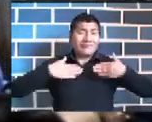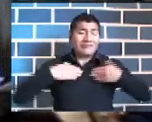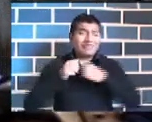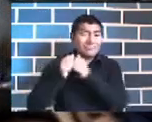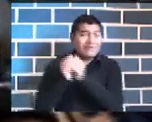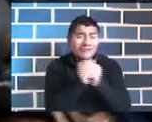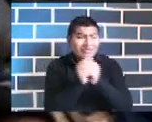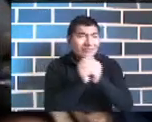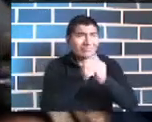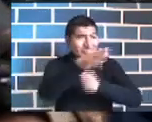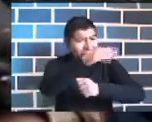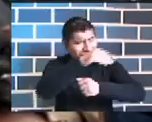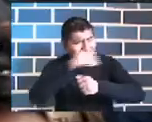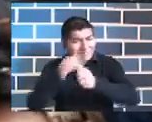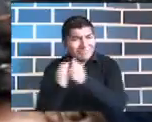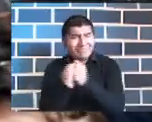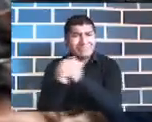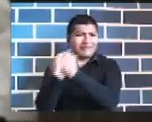unidad.